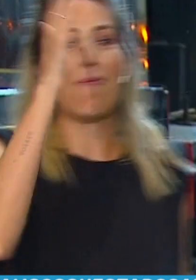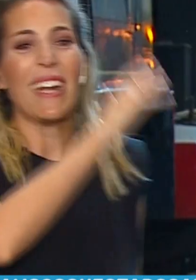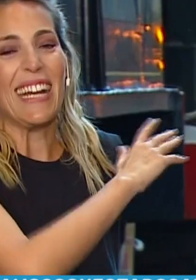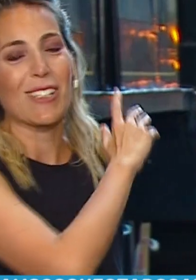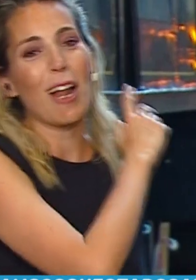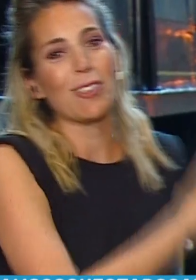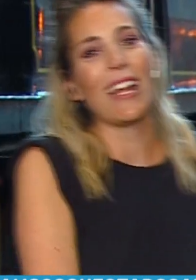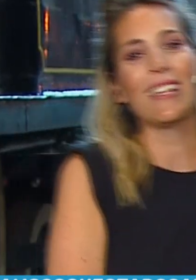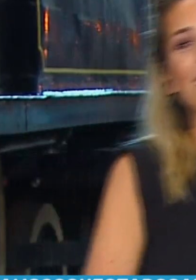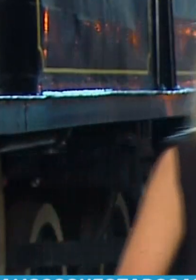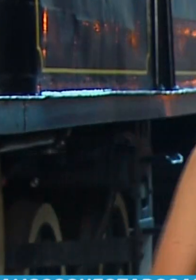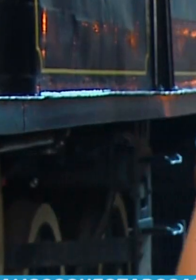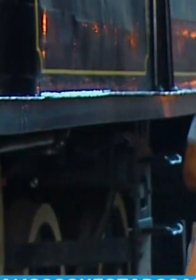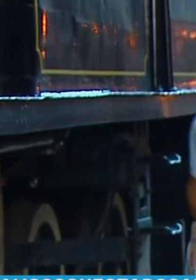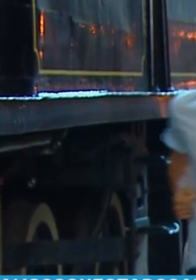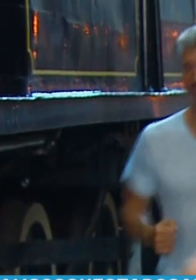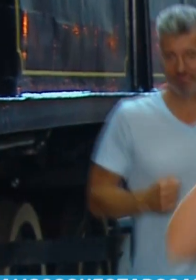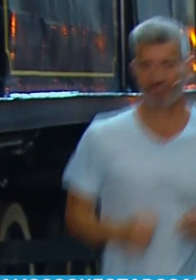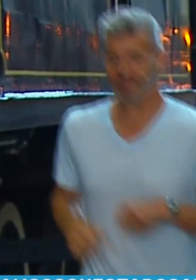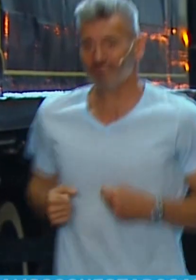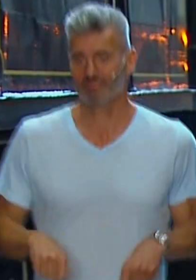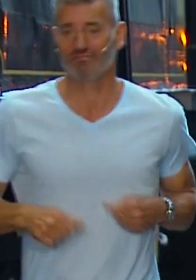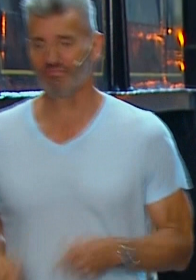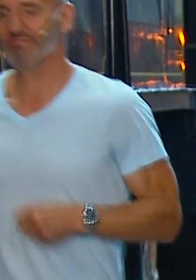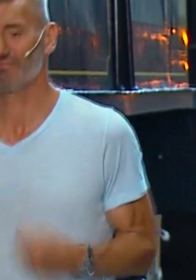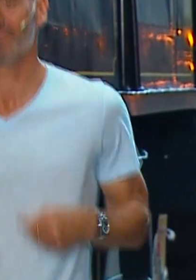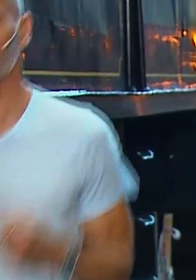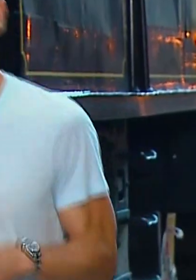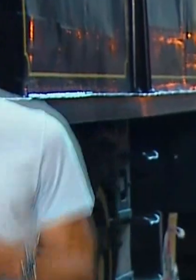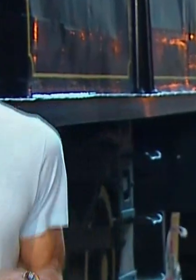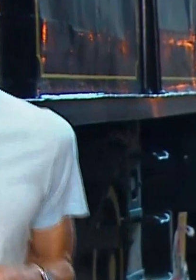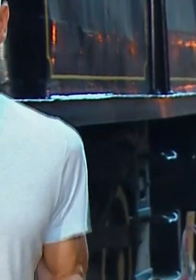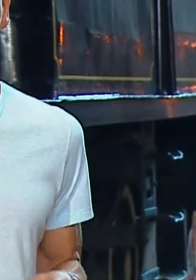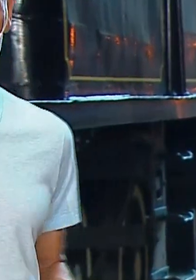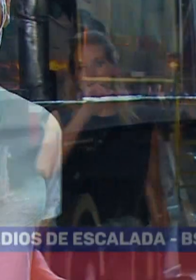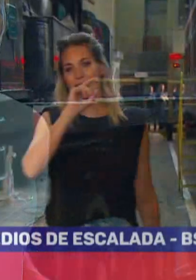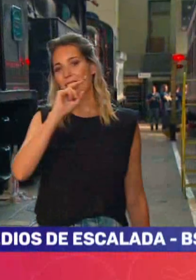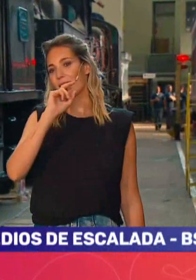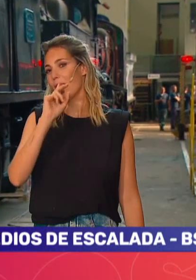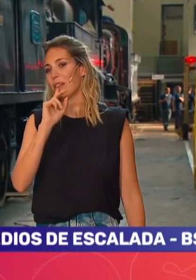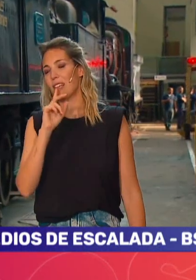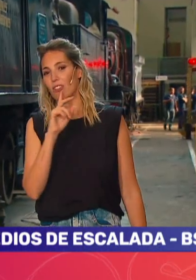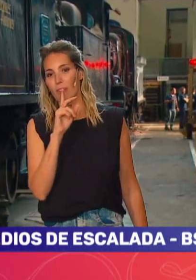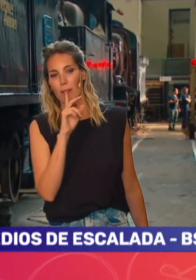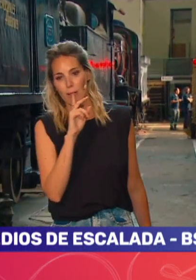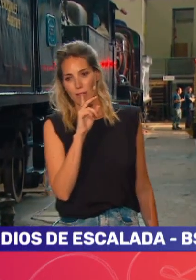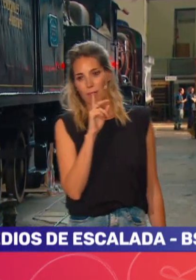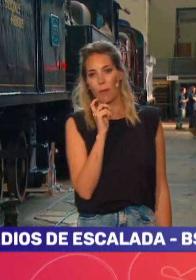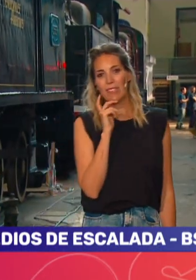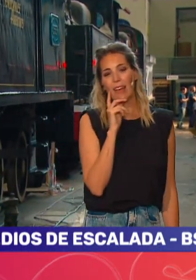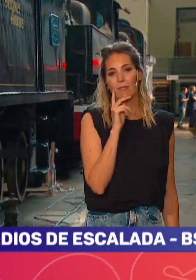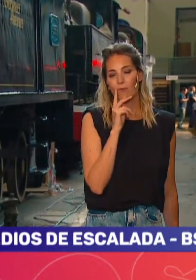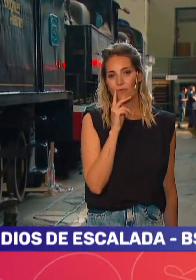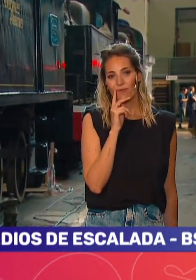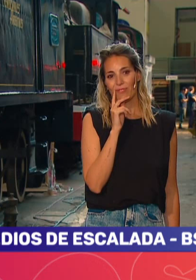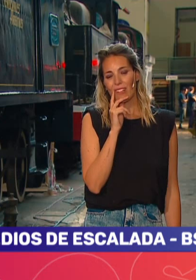Vamos al Parque Nacional Los Alerces. Ahí está Paulita. Paulita seguro levantaba los pies. Paulita. Hola, me dice que no. Hola, Noé, ¿cómo andás?